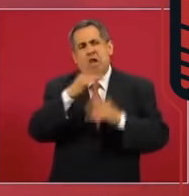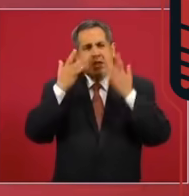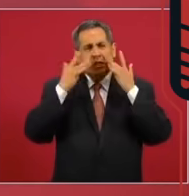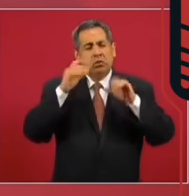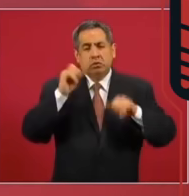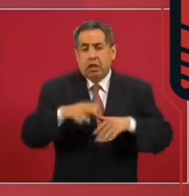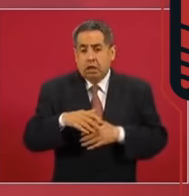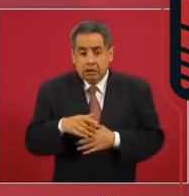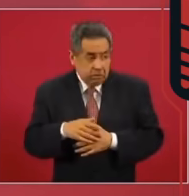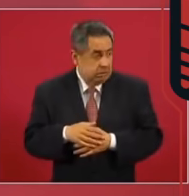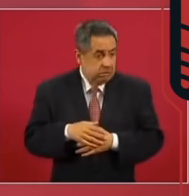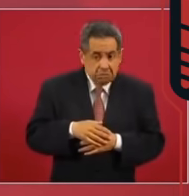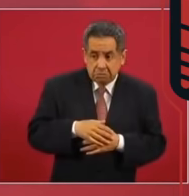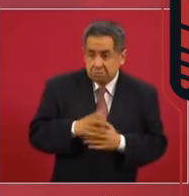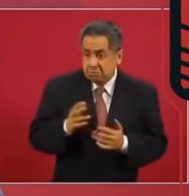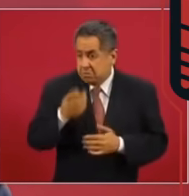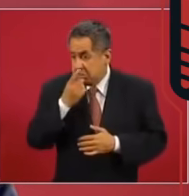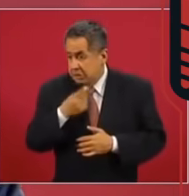pues